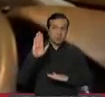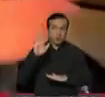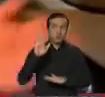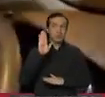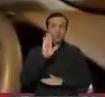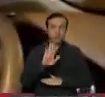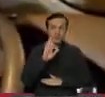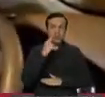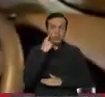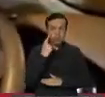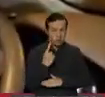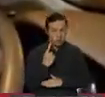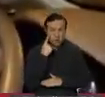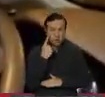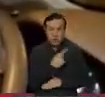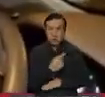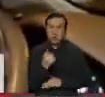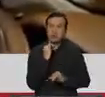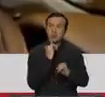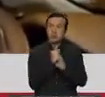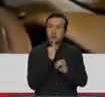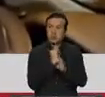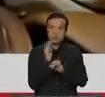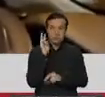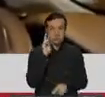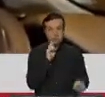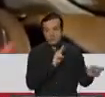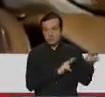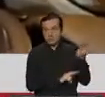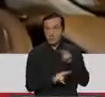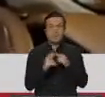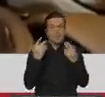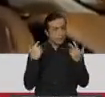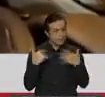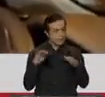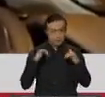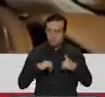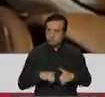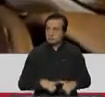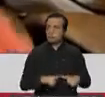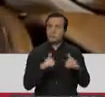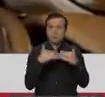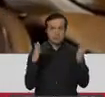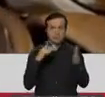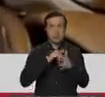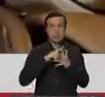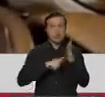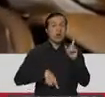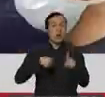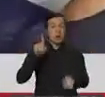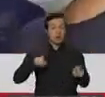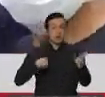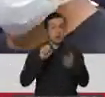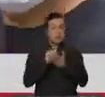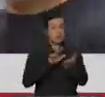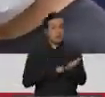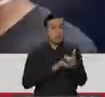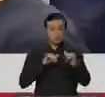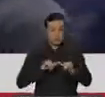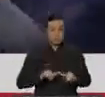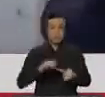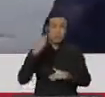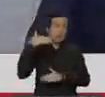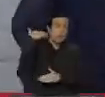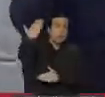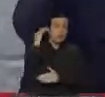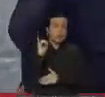trabajador, de transportar institucionalmente, estamos listos para que se sigan aperturando varios proyectos pilotos. Y es ahí donde el alcalde